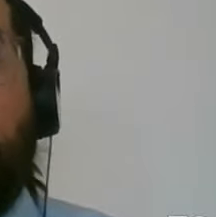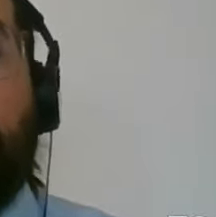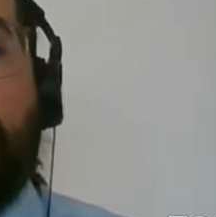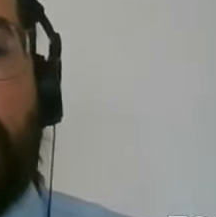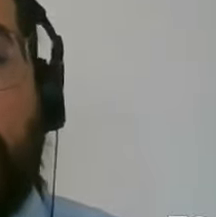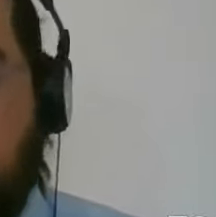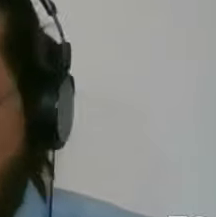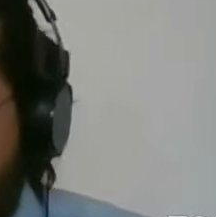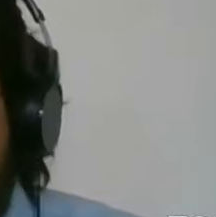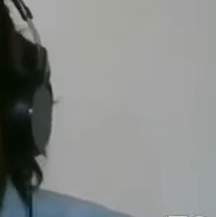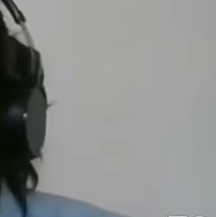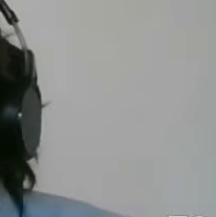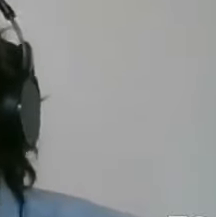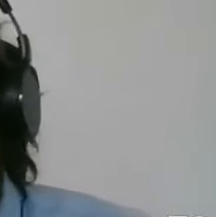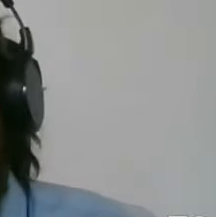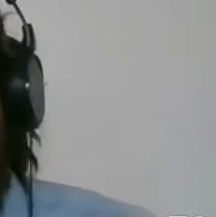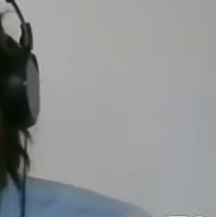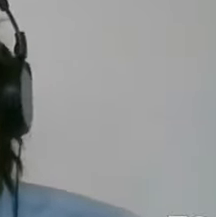toda la comunidad jurídica.